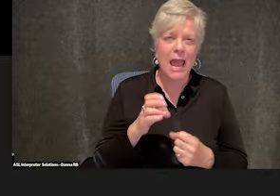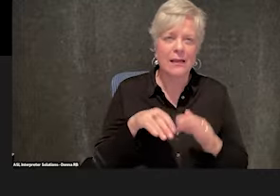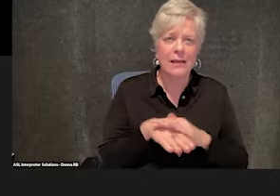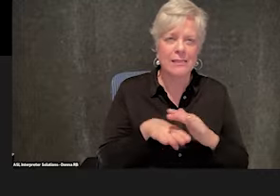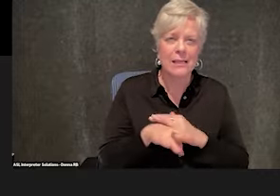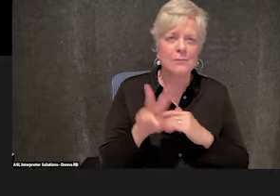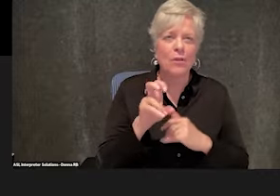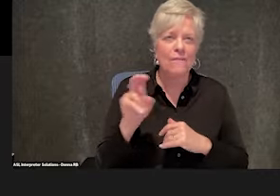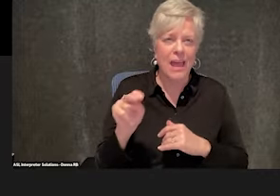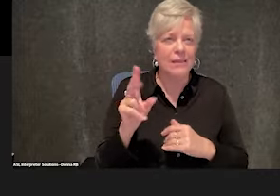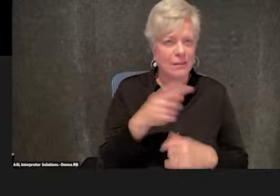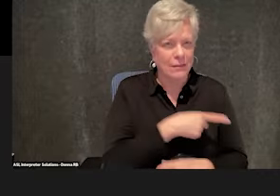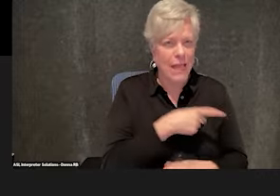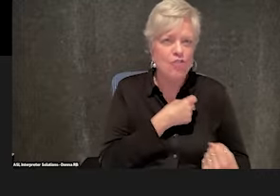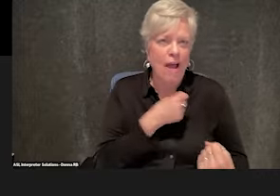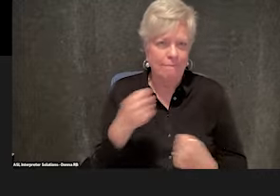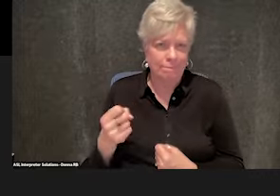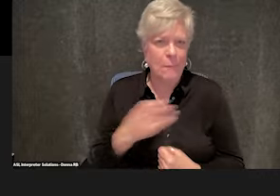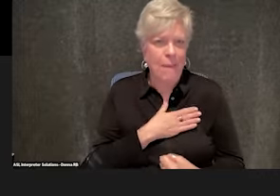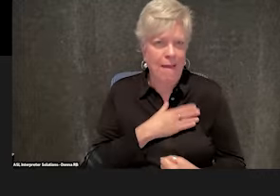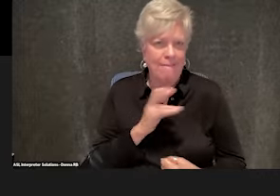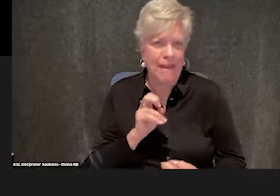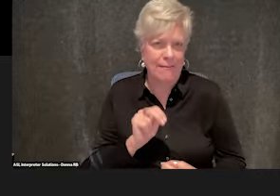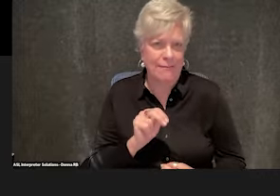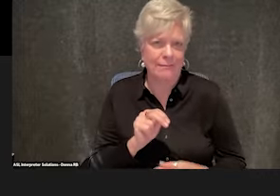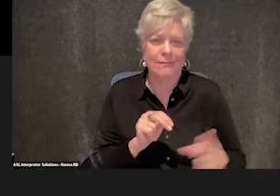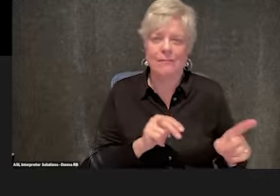que ayudan a pagar parte de los gastos para eso.